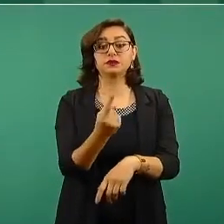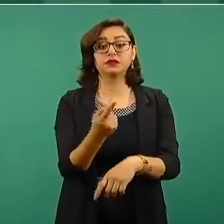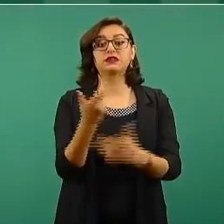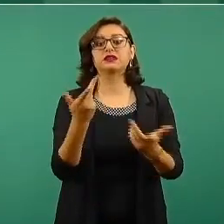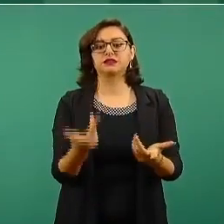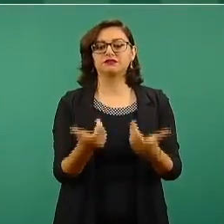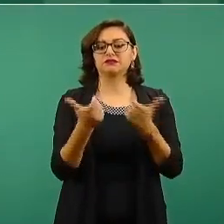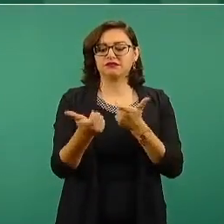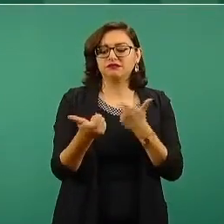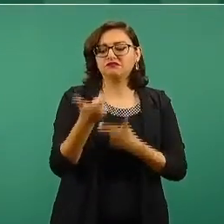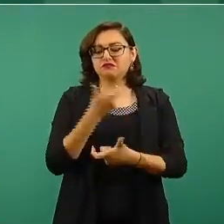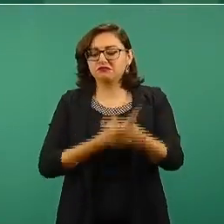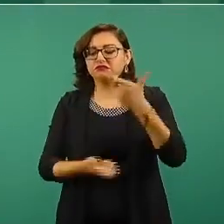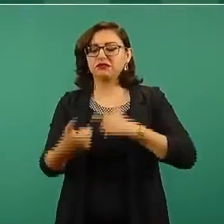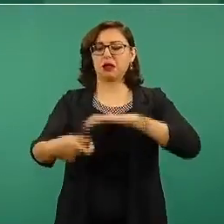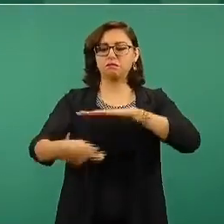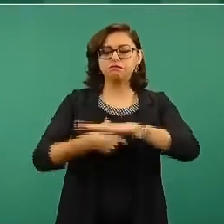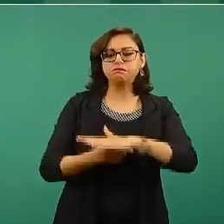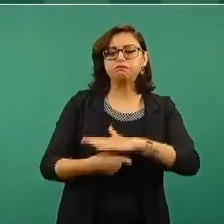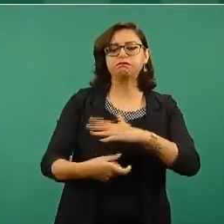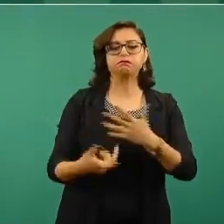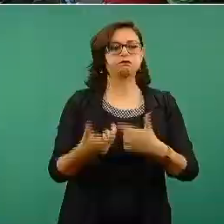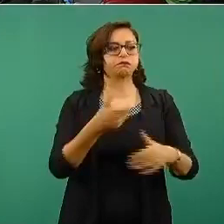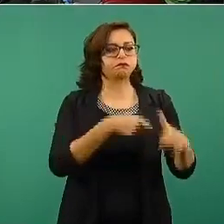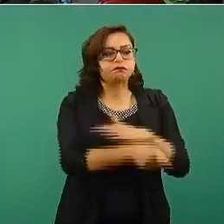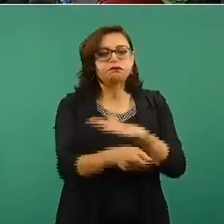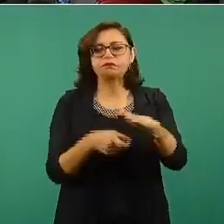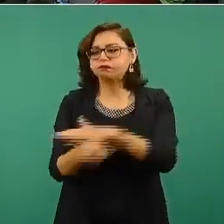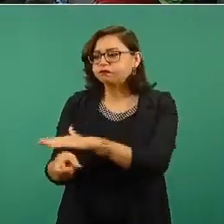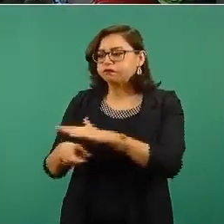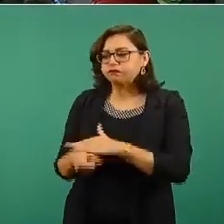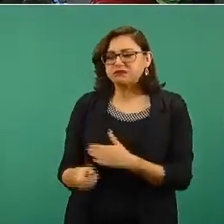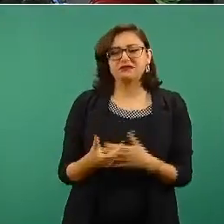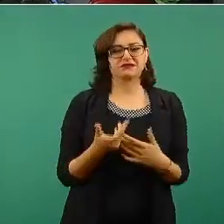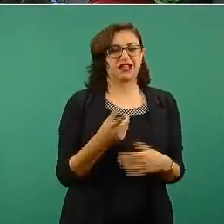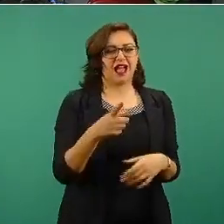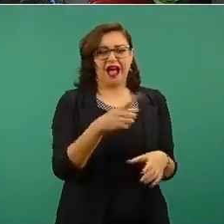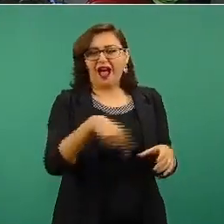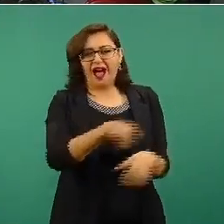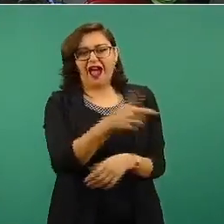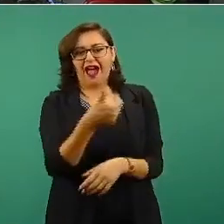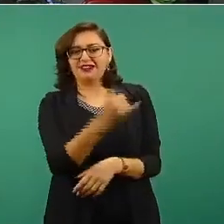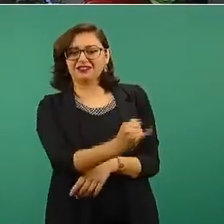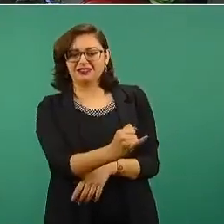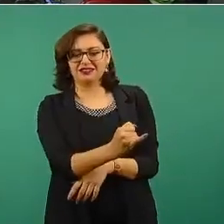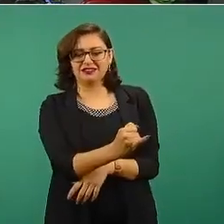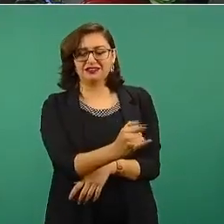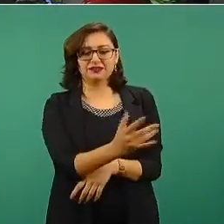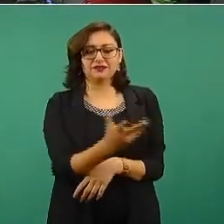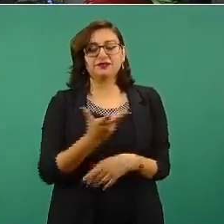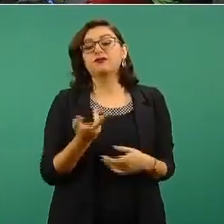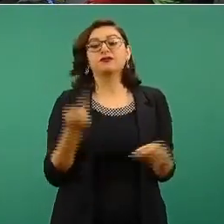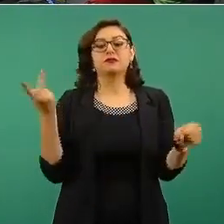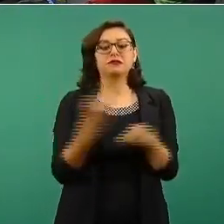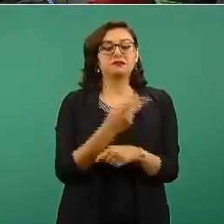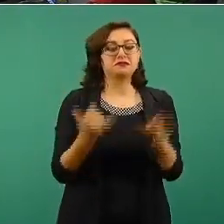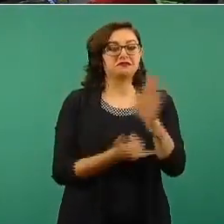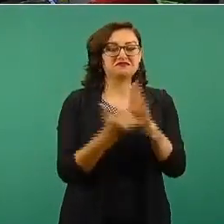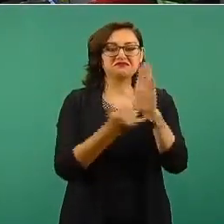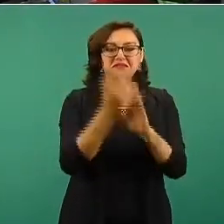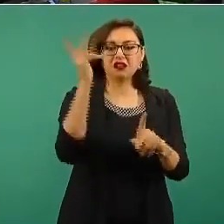eso recibían un soborno, un moche. Entonces, ni siquiera terminaban las obras,